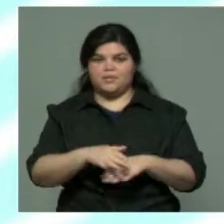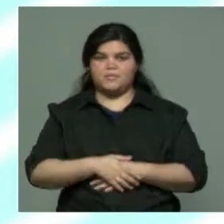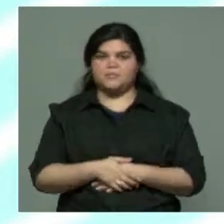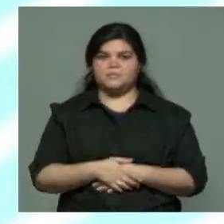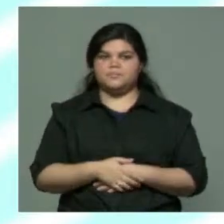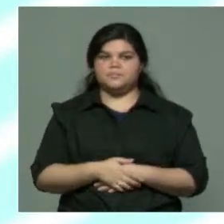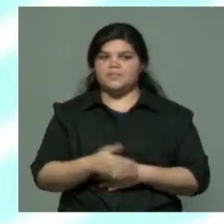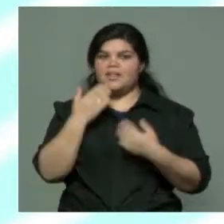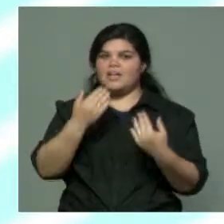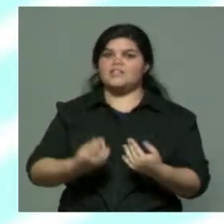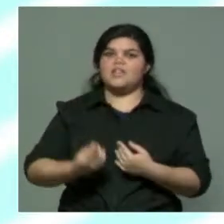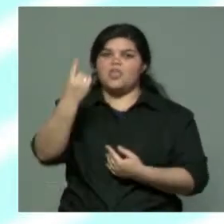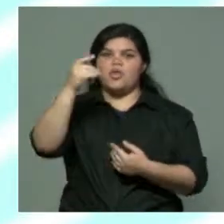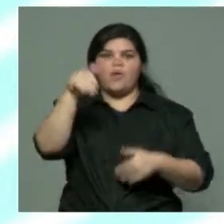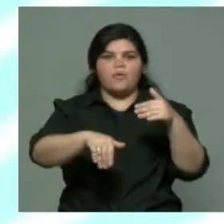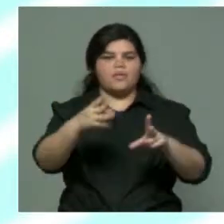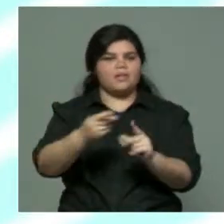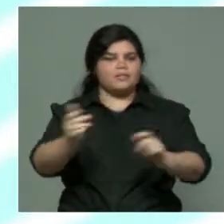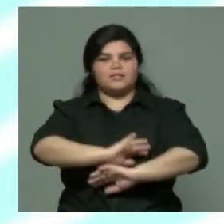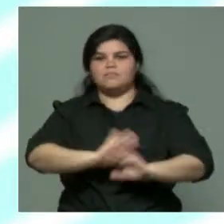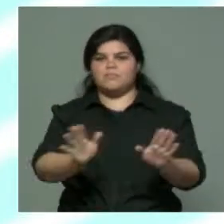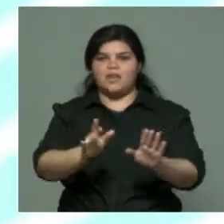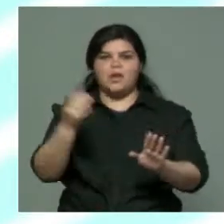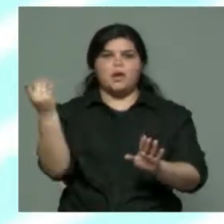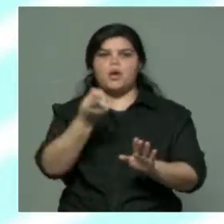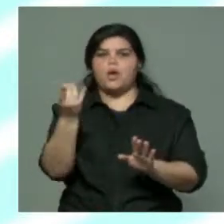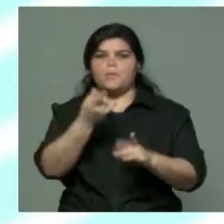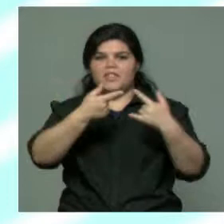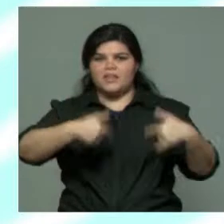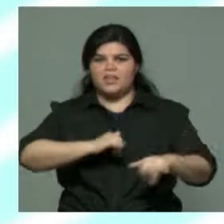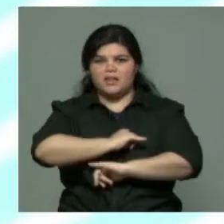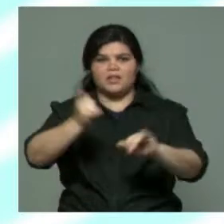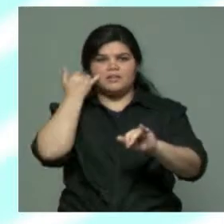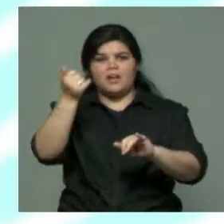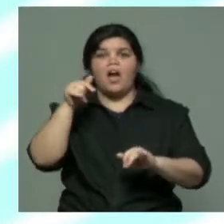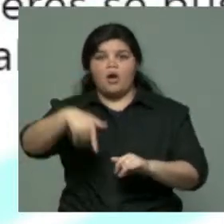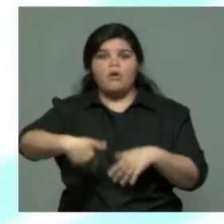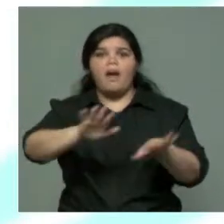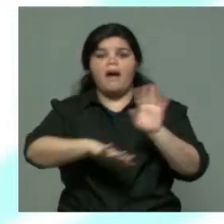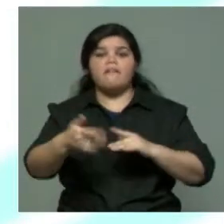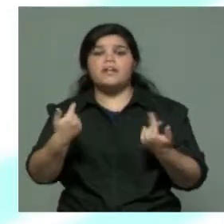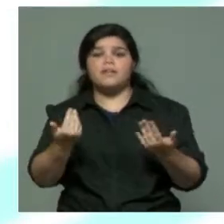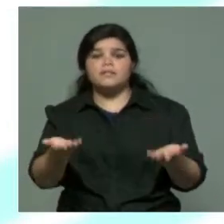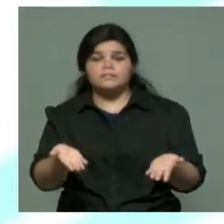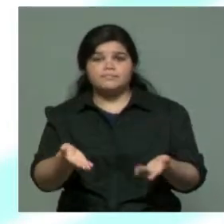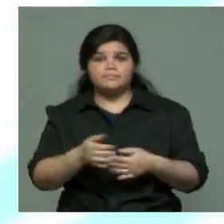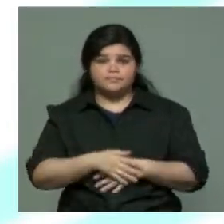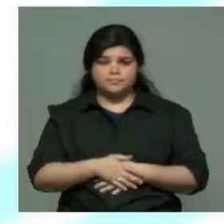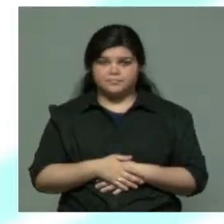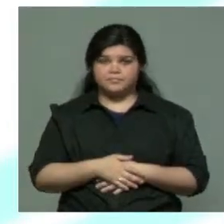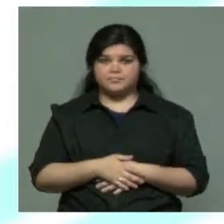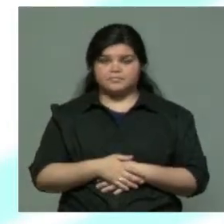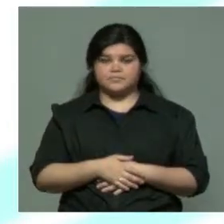Gracias Dios, terminaron las elecciones y la mentira y cinismo de campaña, ahora hagan algo, dice esta persona.